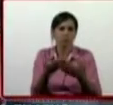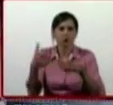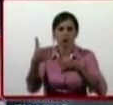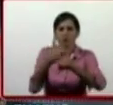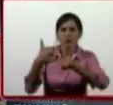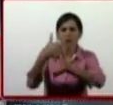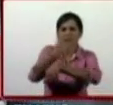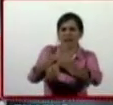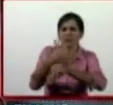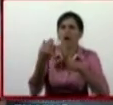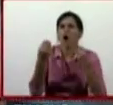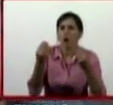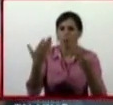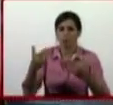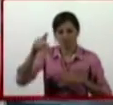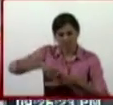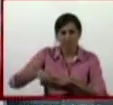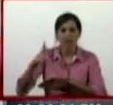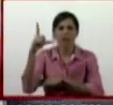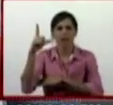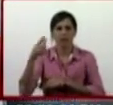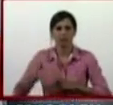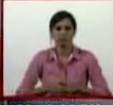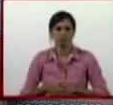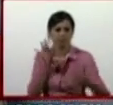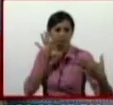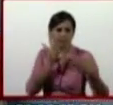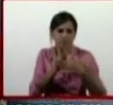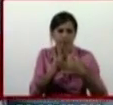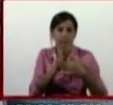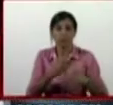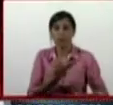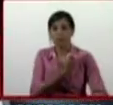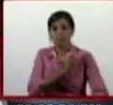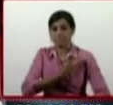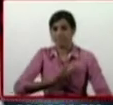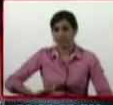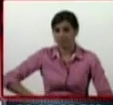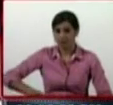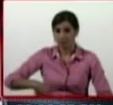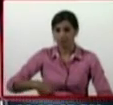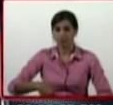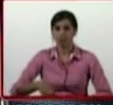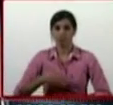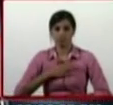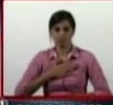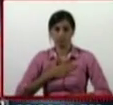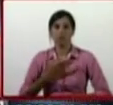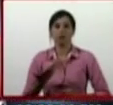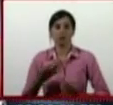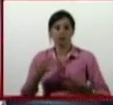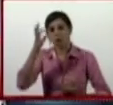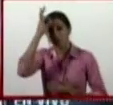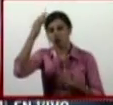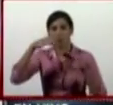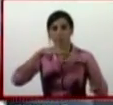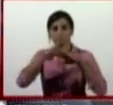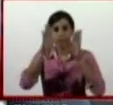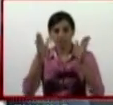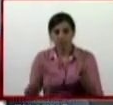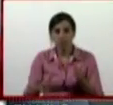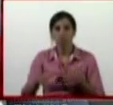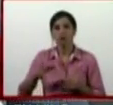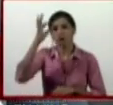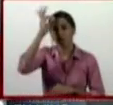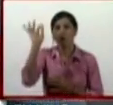gobierno popular? El Lara, vinculado al presidente de la República, al Consejo de Ministros, al Consejo